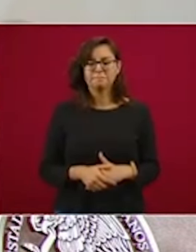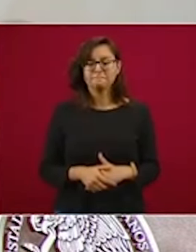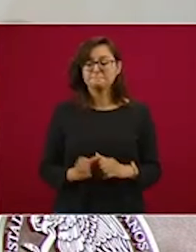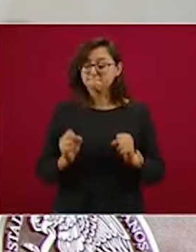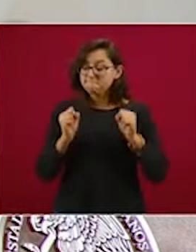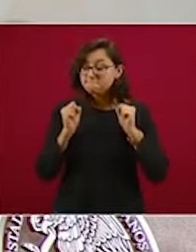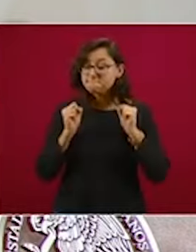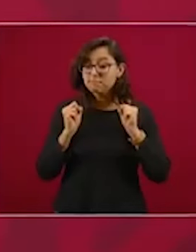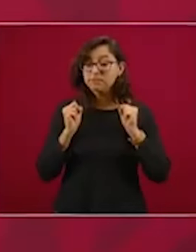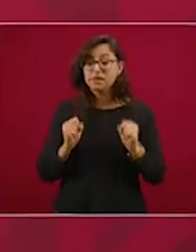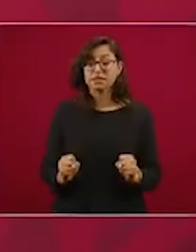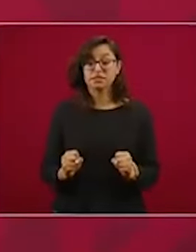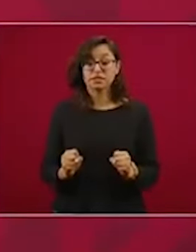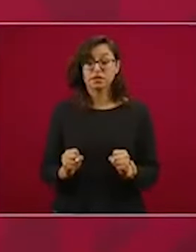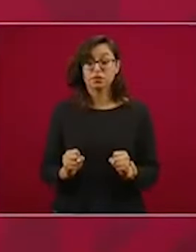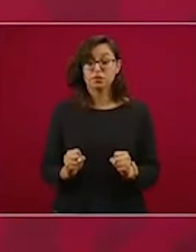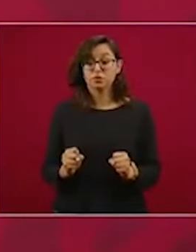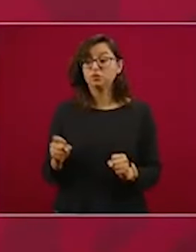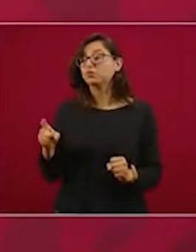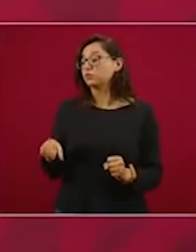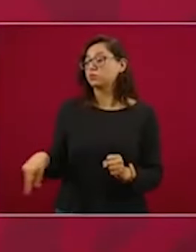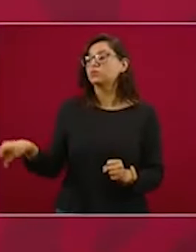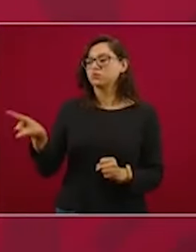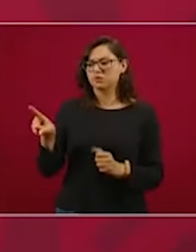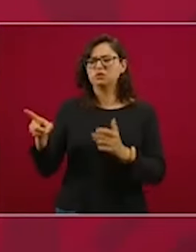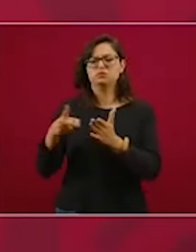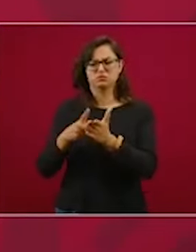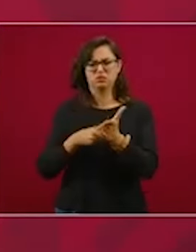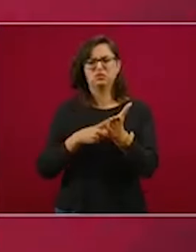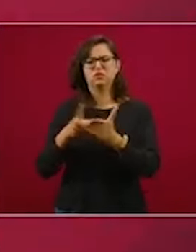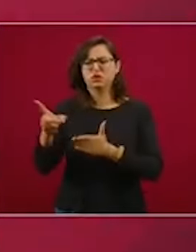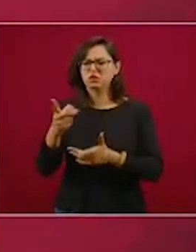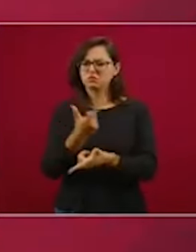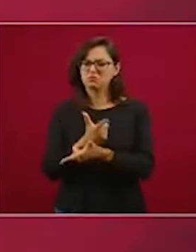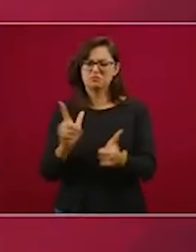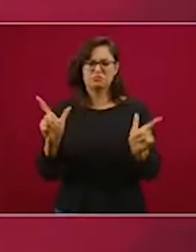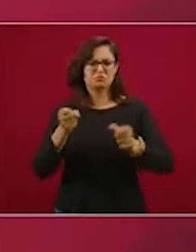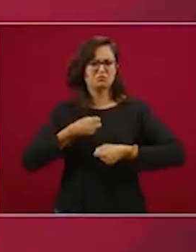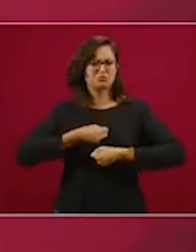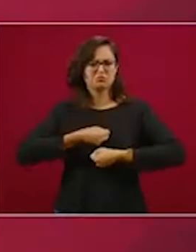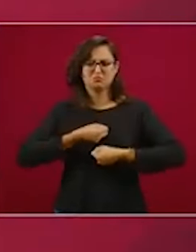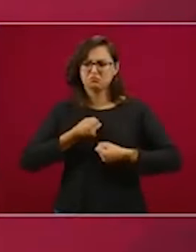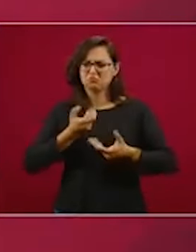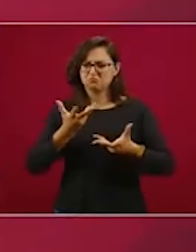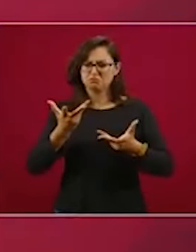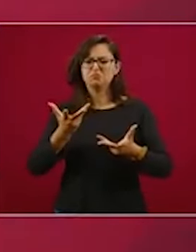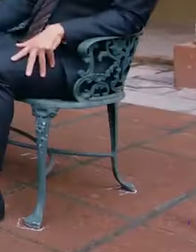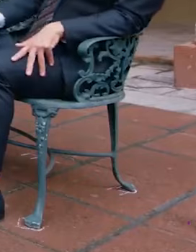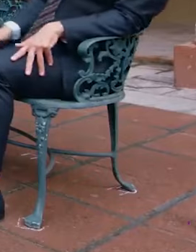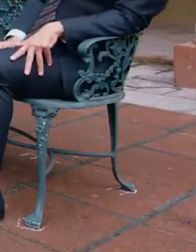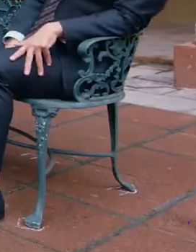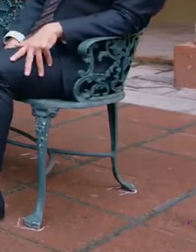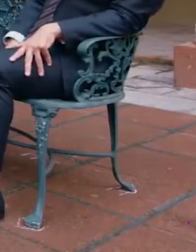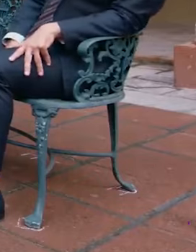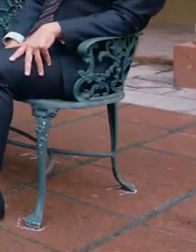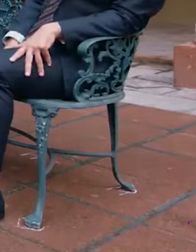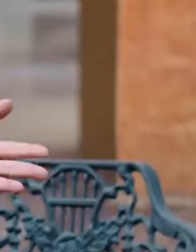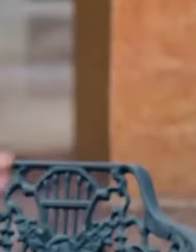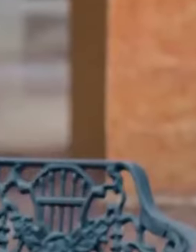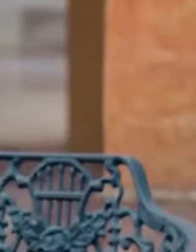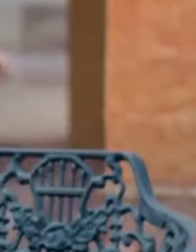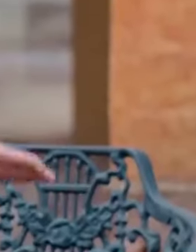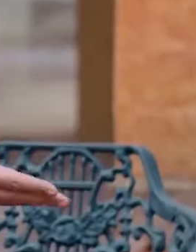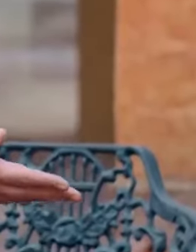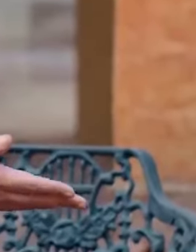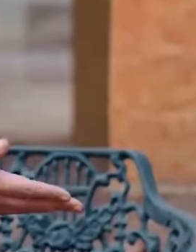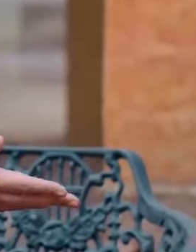garantizar su derecho a la libre manifestación de las ideas. Como decidir saludar